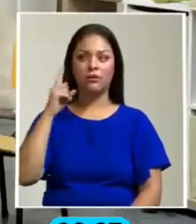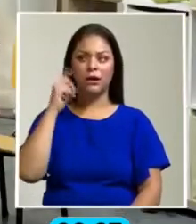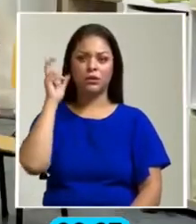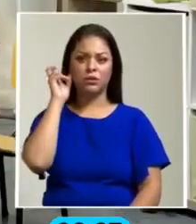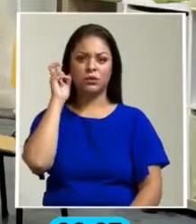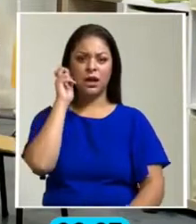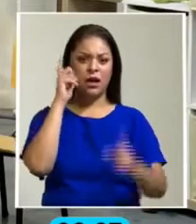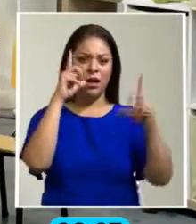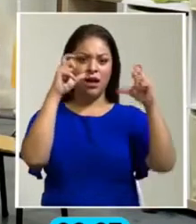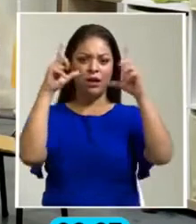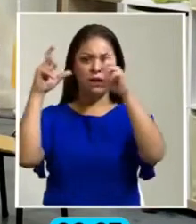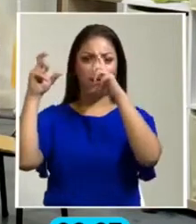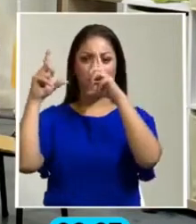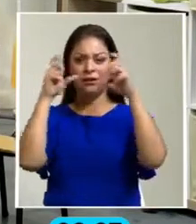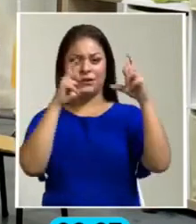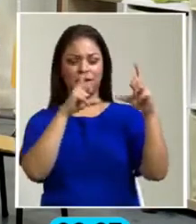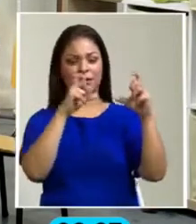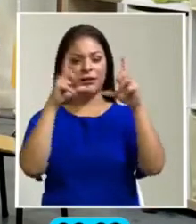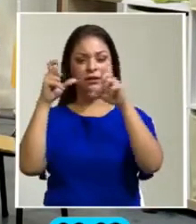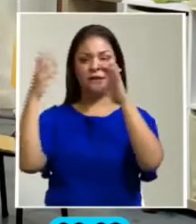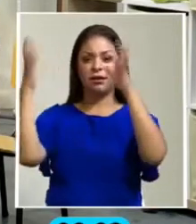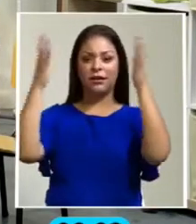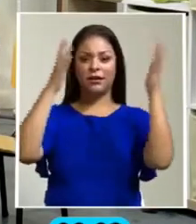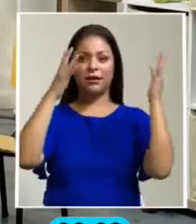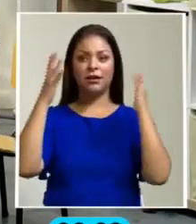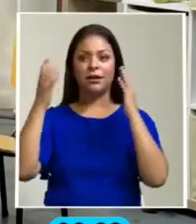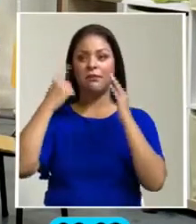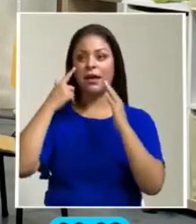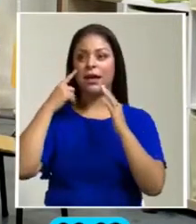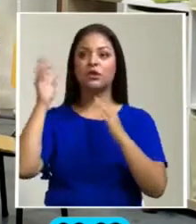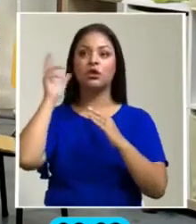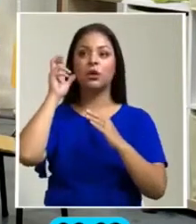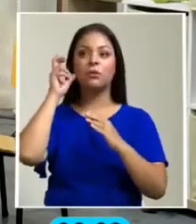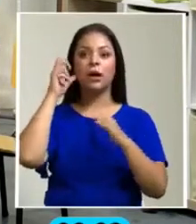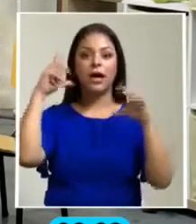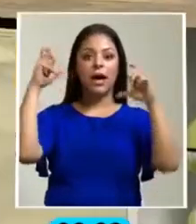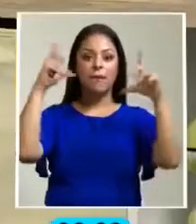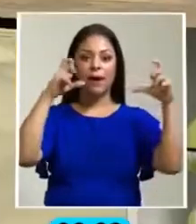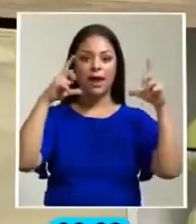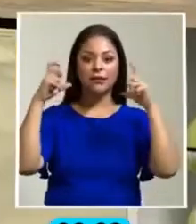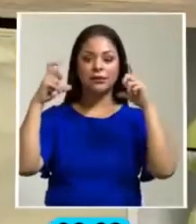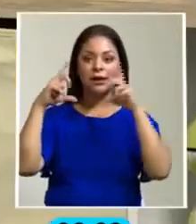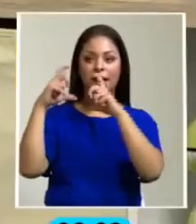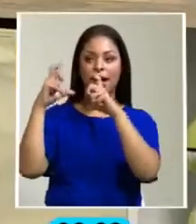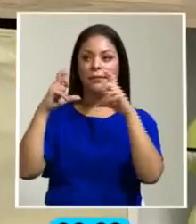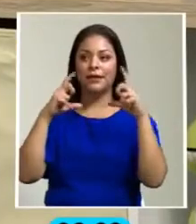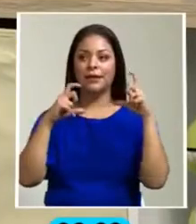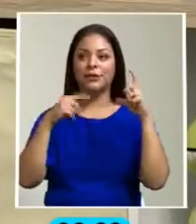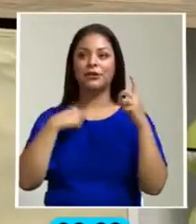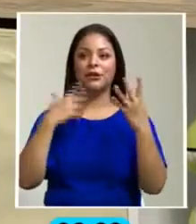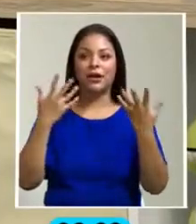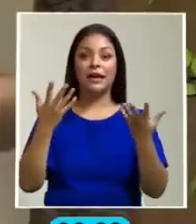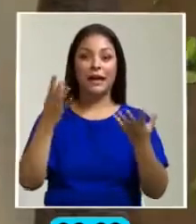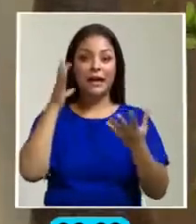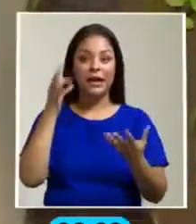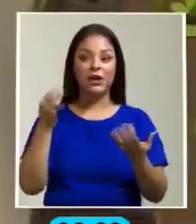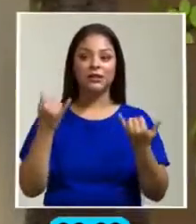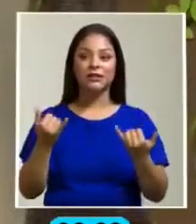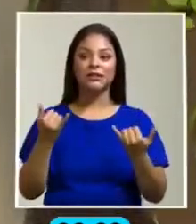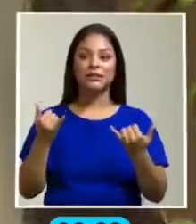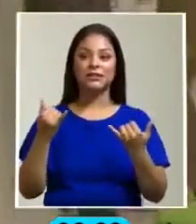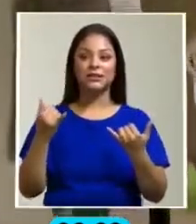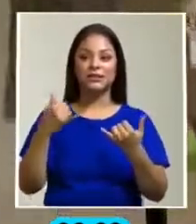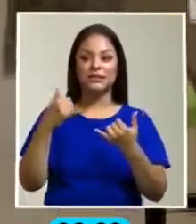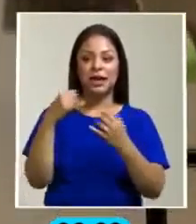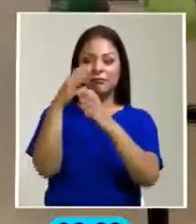¡Ay, Natalia! ¡Pero esos son cámaras! ¡Y flash! ¡Ay, pero... claro! Yo creo que ya los paparazzi... ¡Ay, es que nos